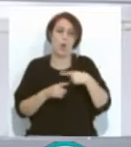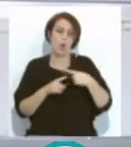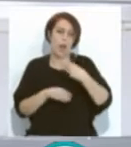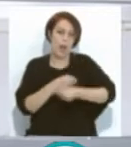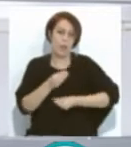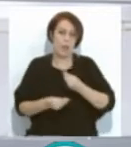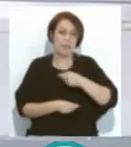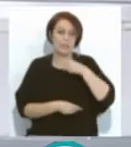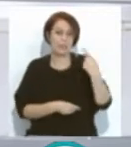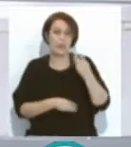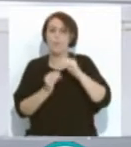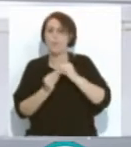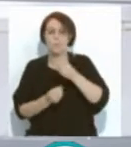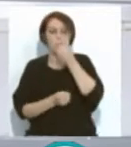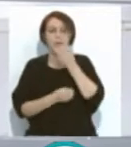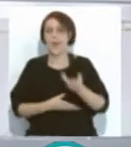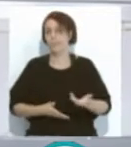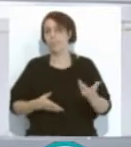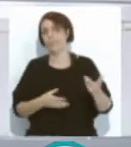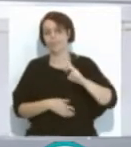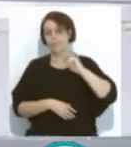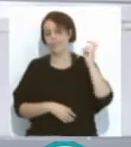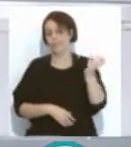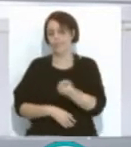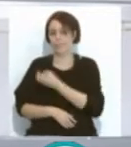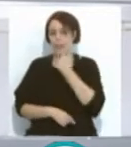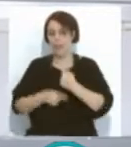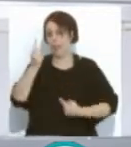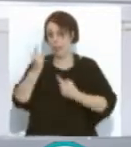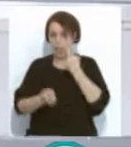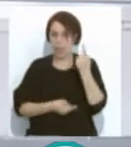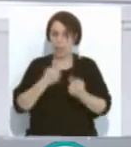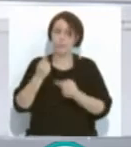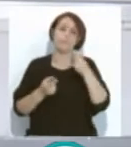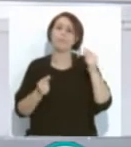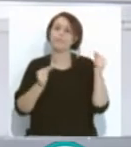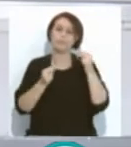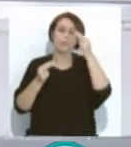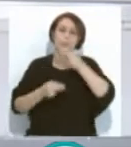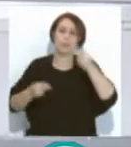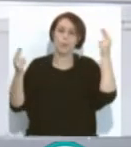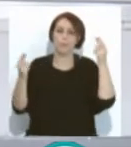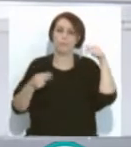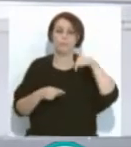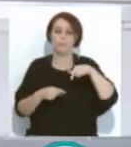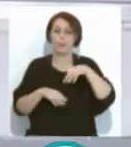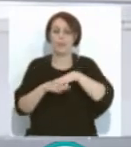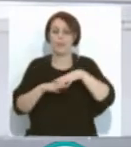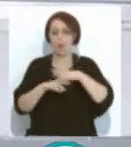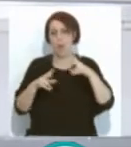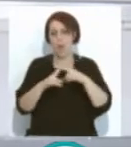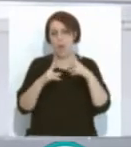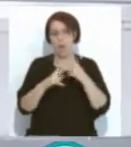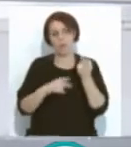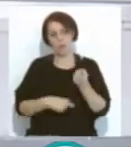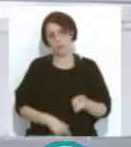esa determinada manera está bien hecha. Entonces se suscitan todos esos debates públicos, y ahora más que todo con lo de las redes sociales, que ahí sí,